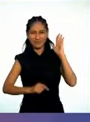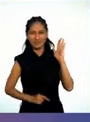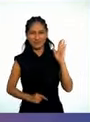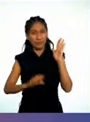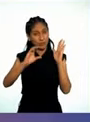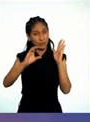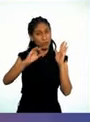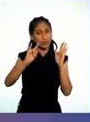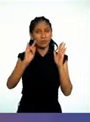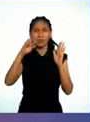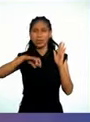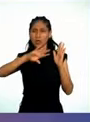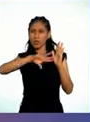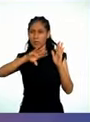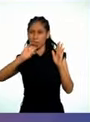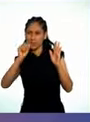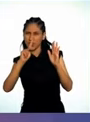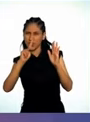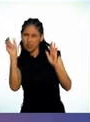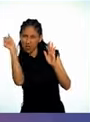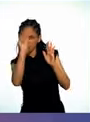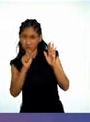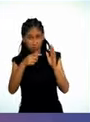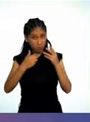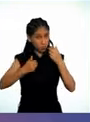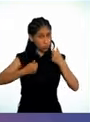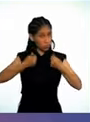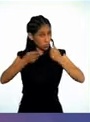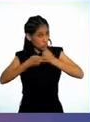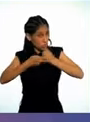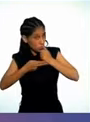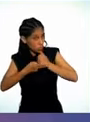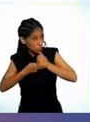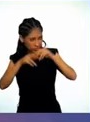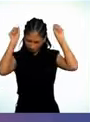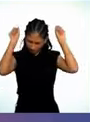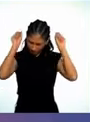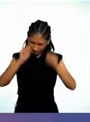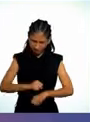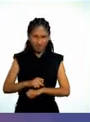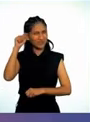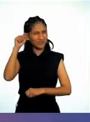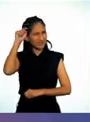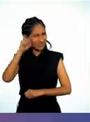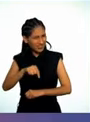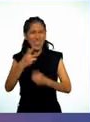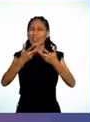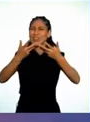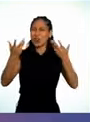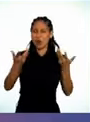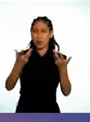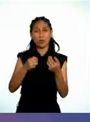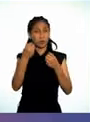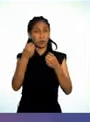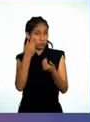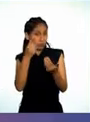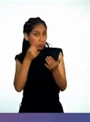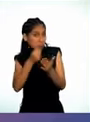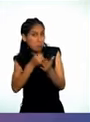al yosur rodríguez nike cup cakes fort en soles